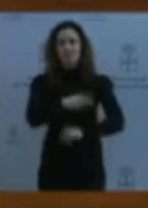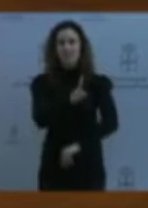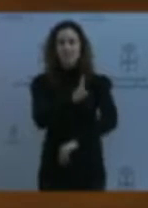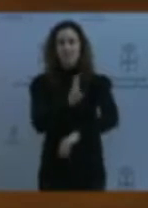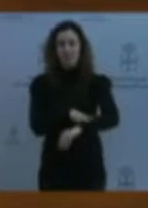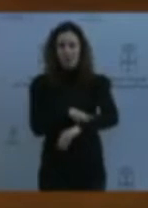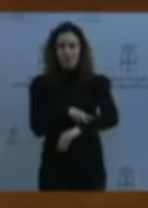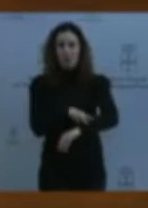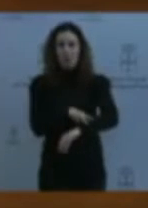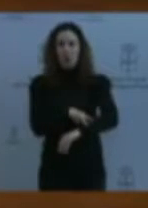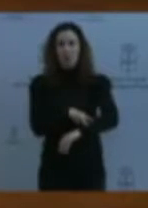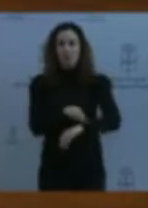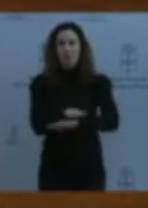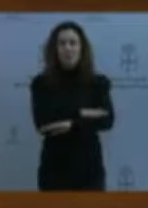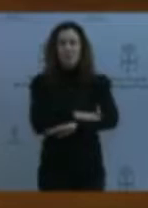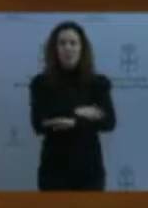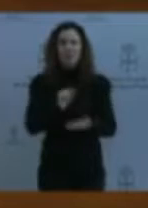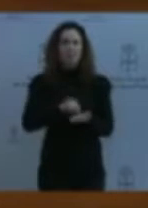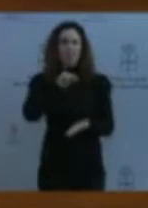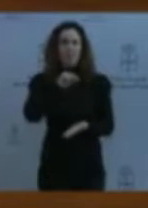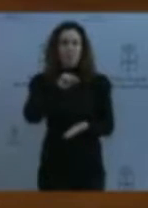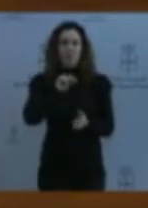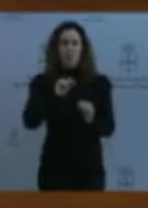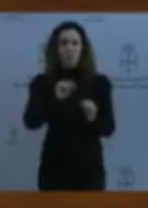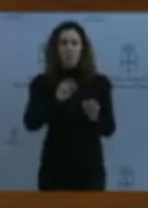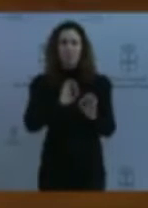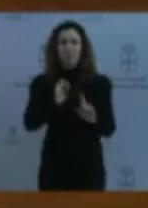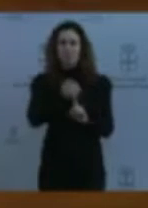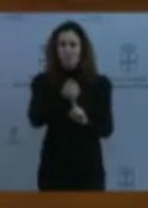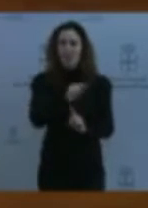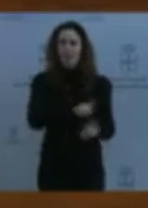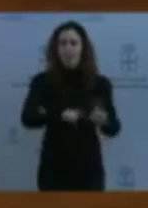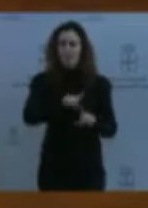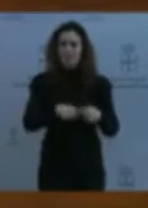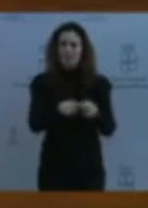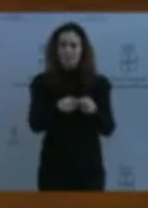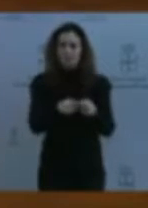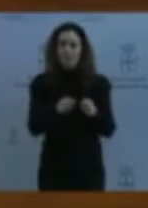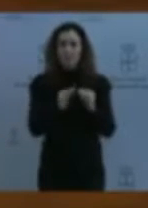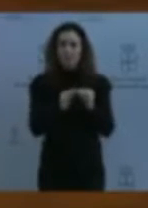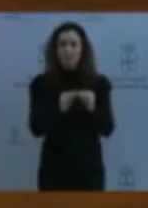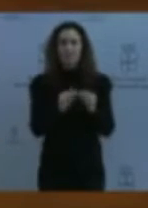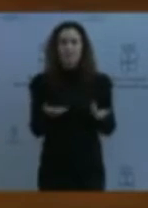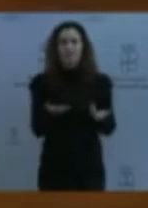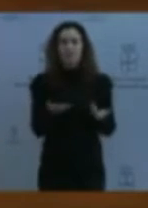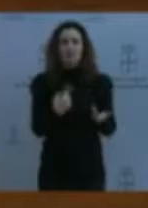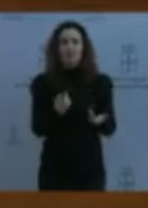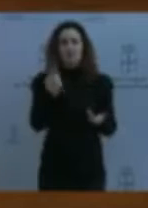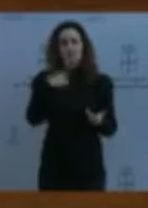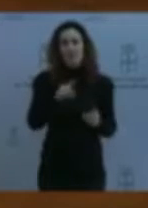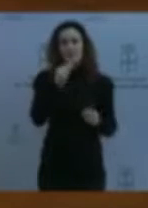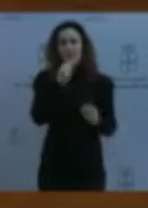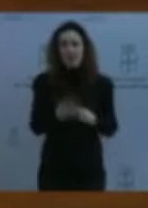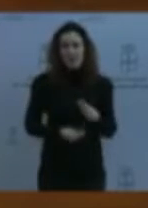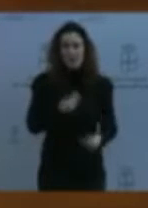rápida, la reparación de daños y a situarnos de una manera fiable, correcta y con capacidad de respuesta